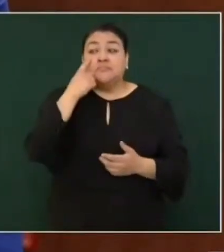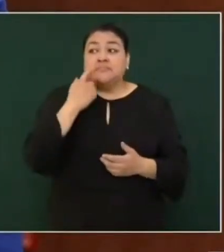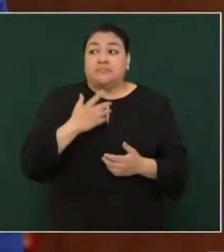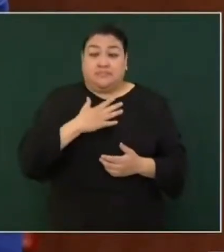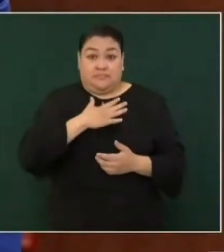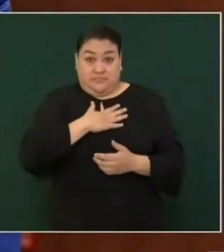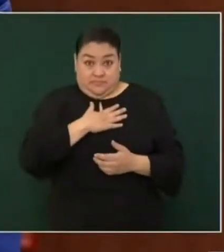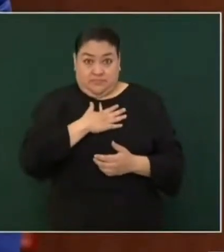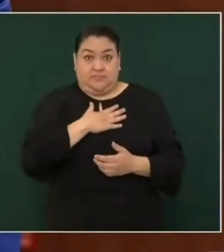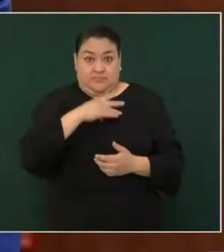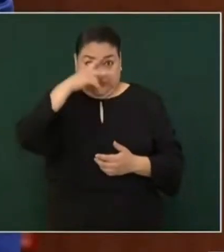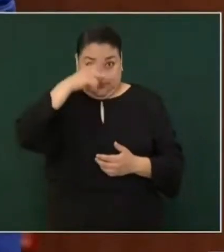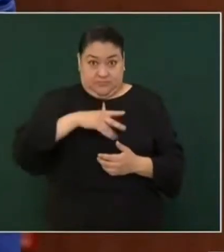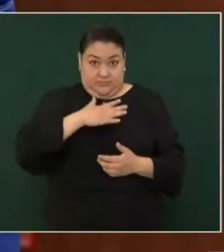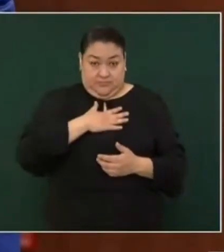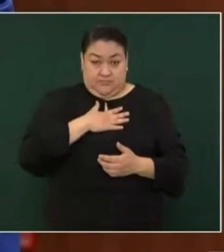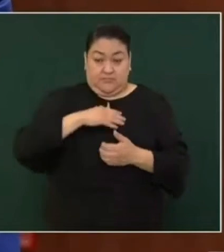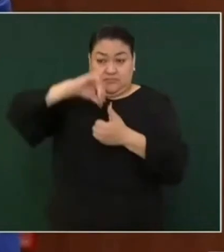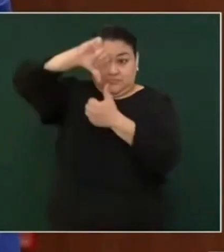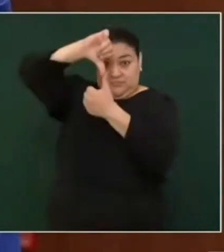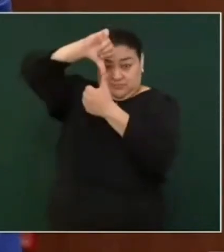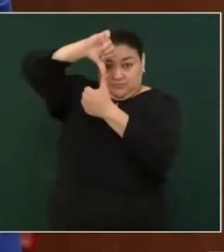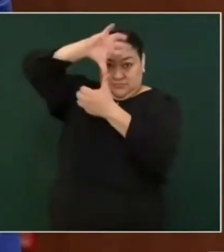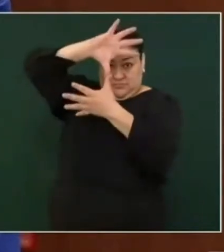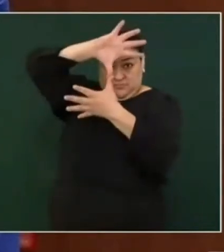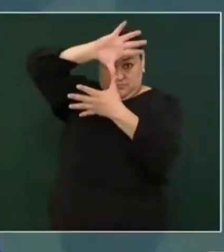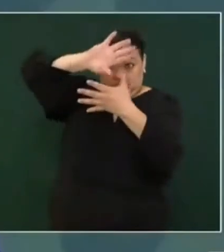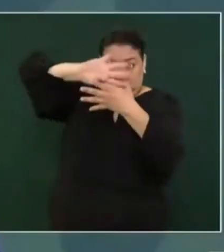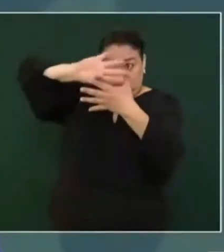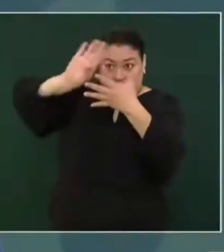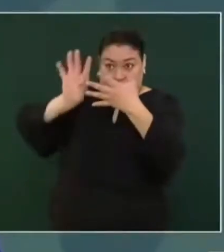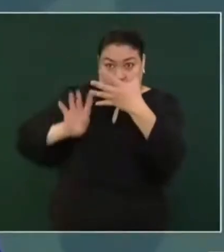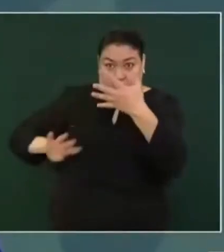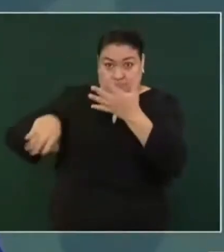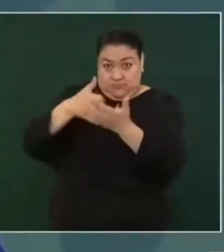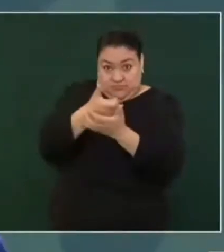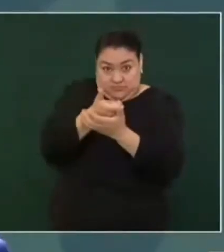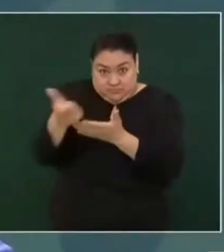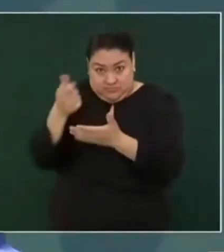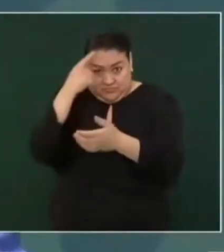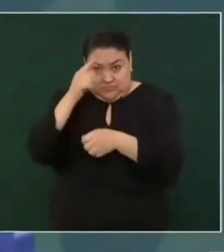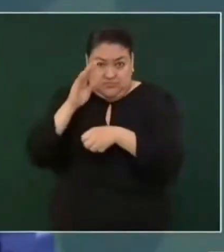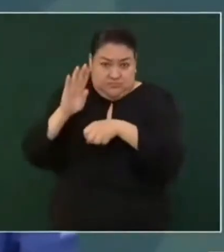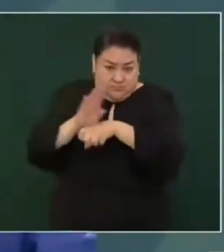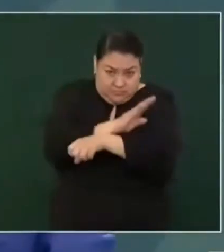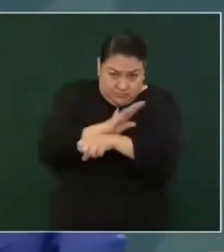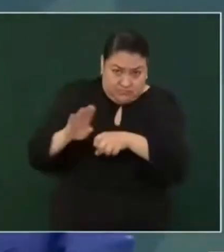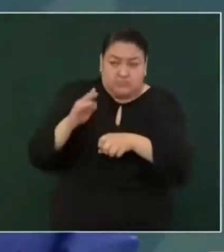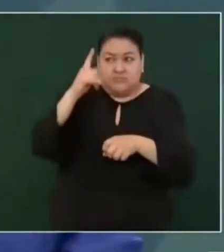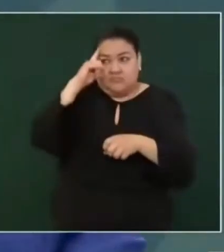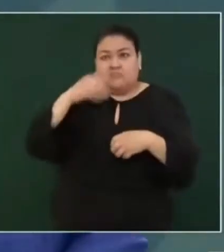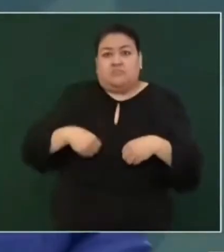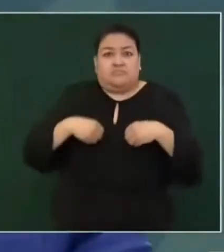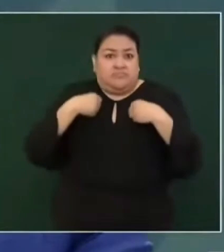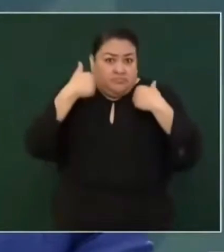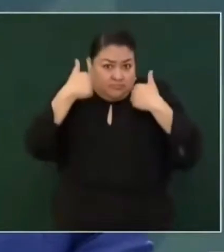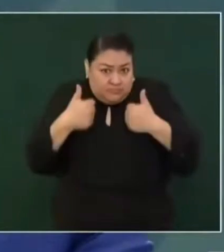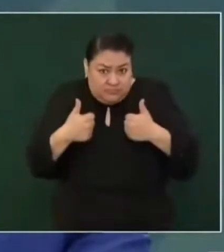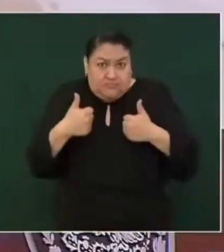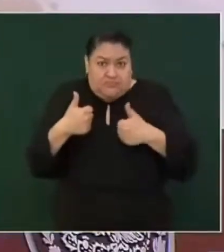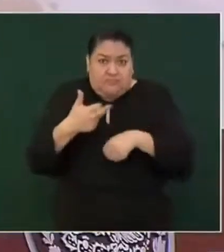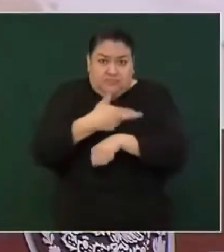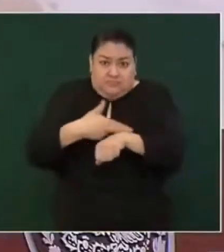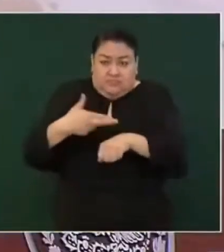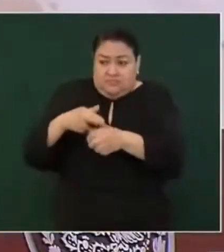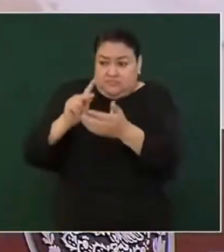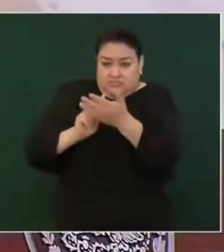estamos invirtiendo en Centroamérica y en el Caribe en programas para el bienestar de la gente. Se